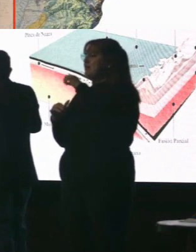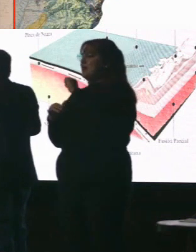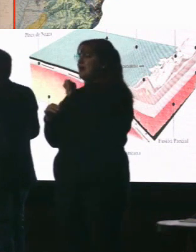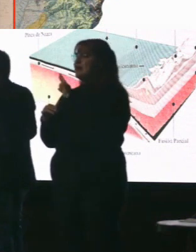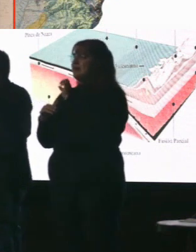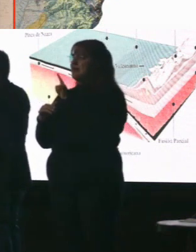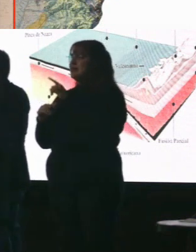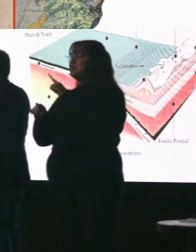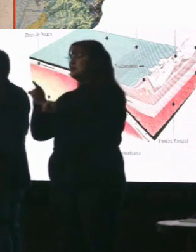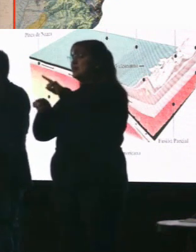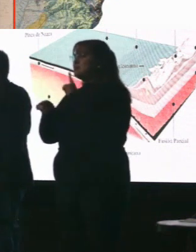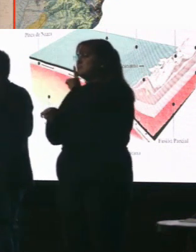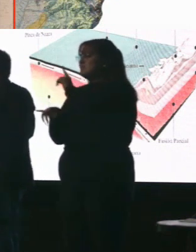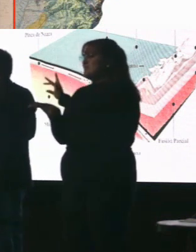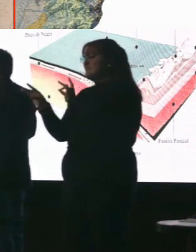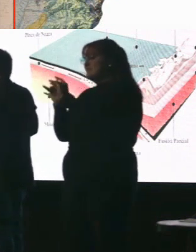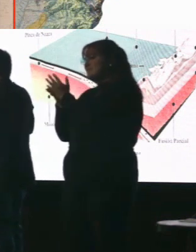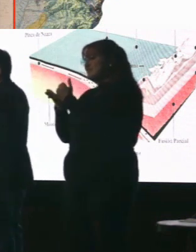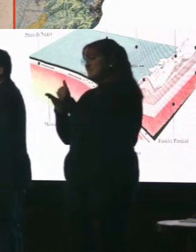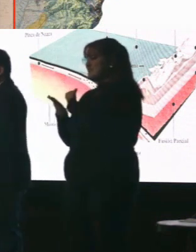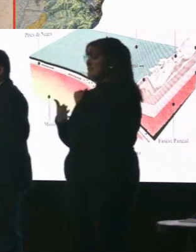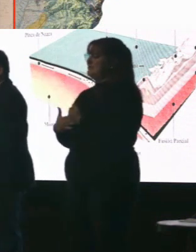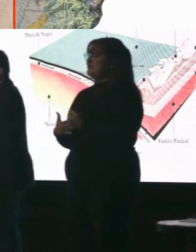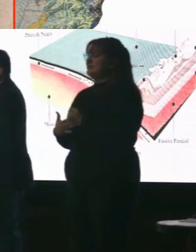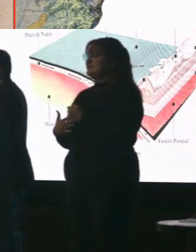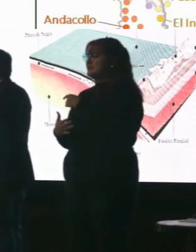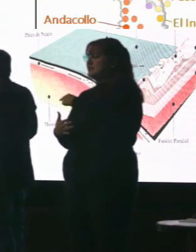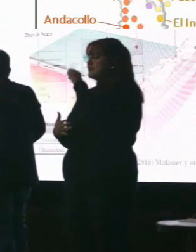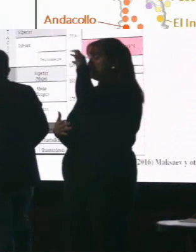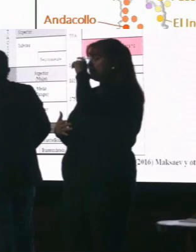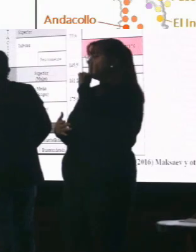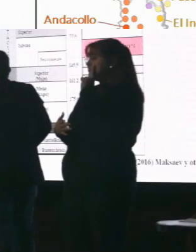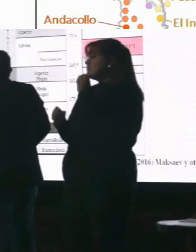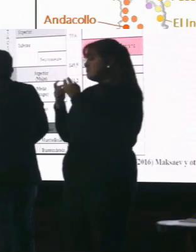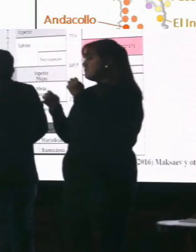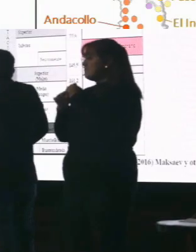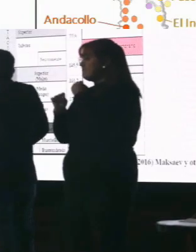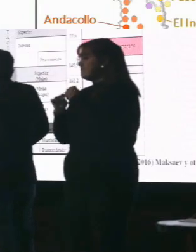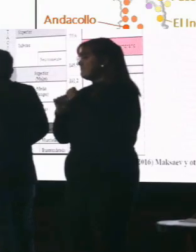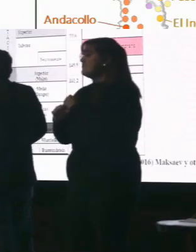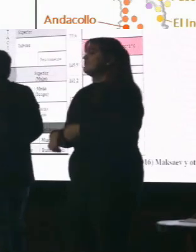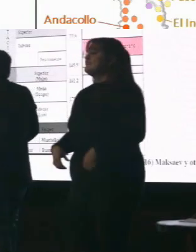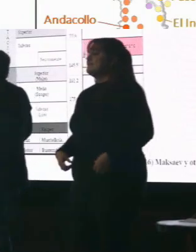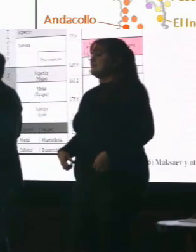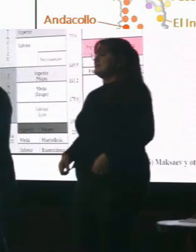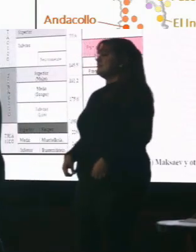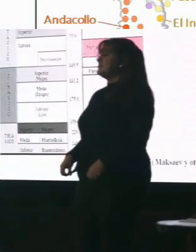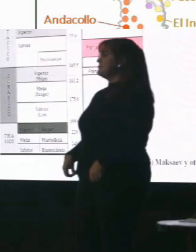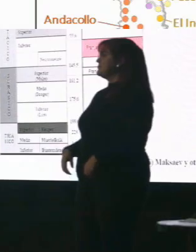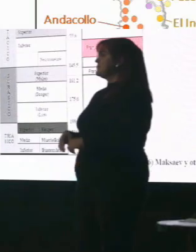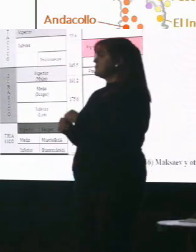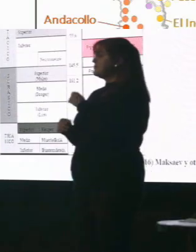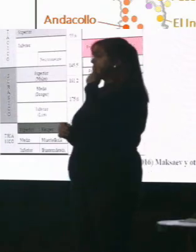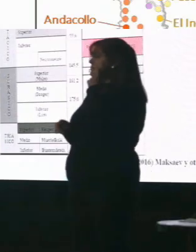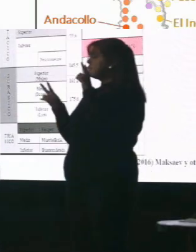las cordilleras o en los orógenos nosotros tenemos importantes yacimientos minerales. Pero, ¿a qué es lo que voy